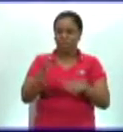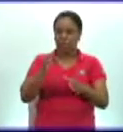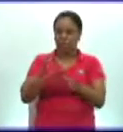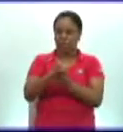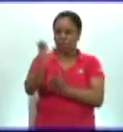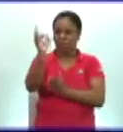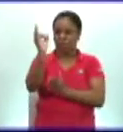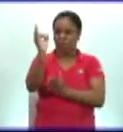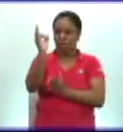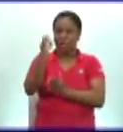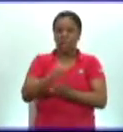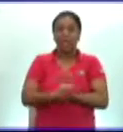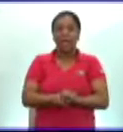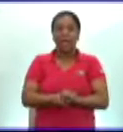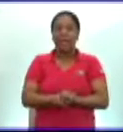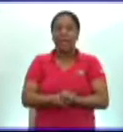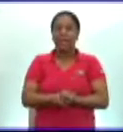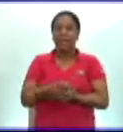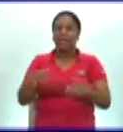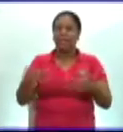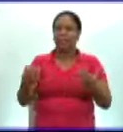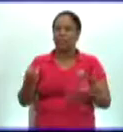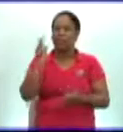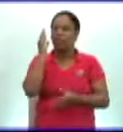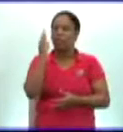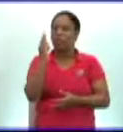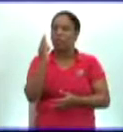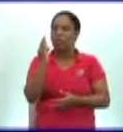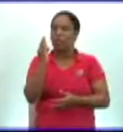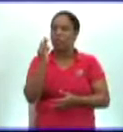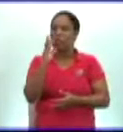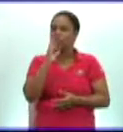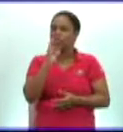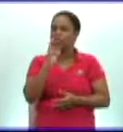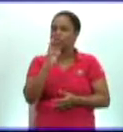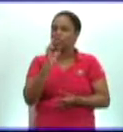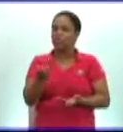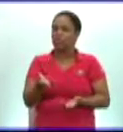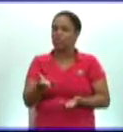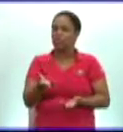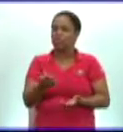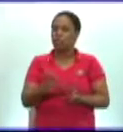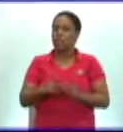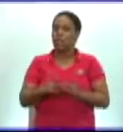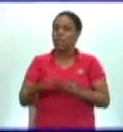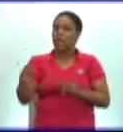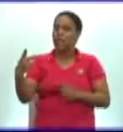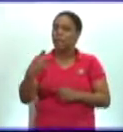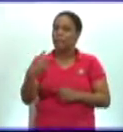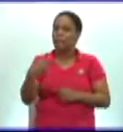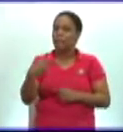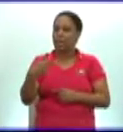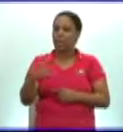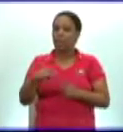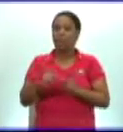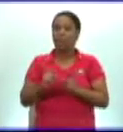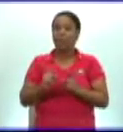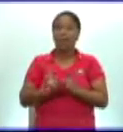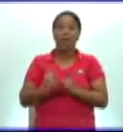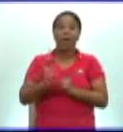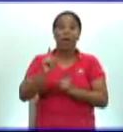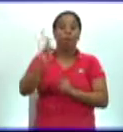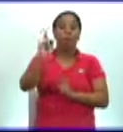¿Y qué pasa con la fuerza que actúa? ¿No es mayor que la fuerza de rozamiento? ¿Por qué? Porque está aumentando su